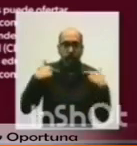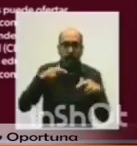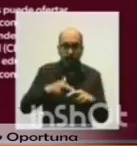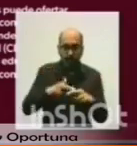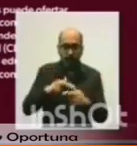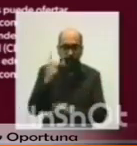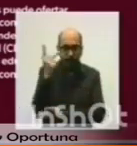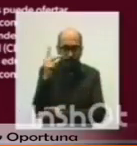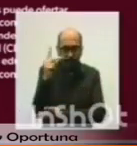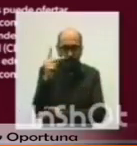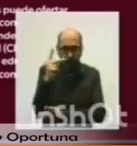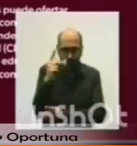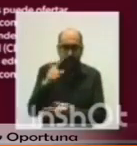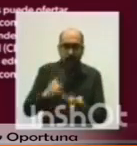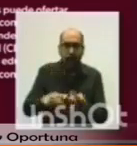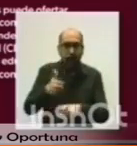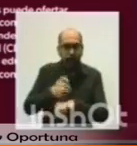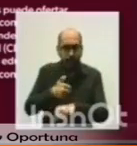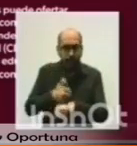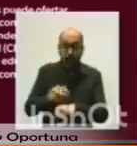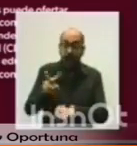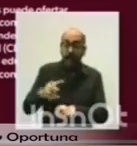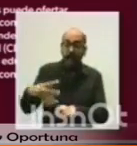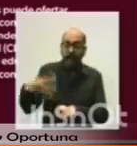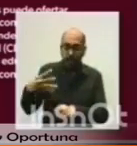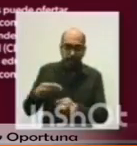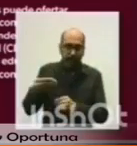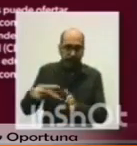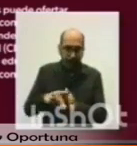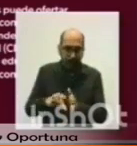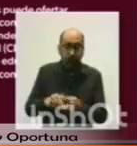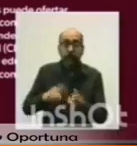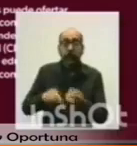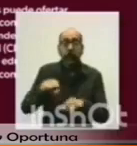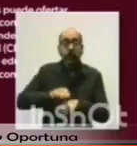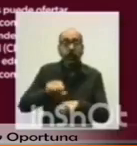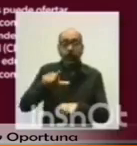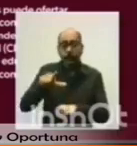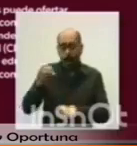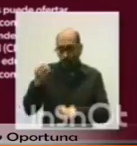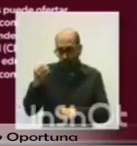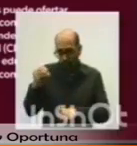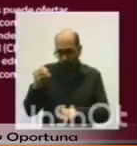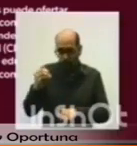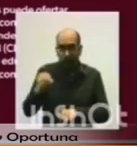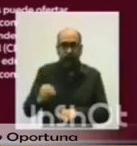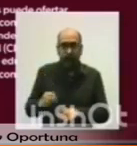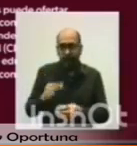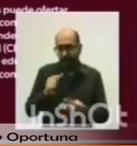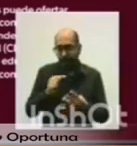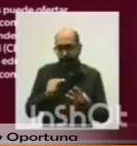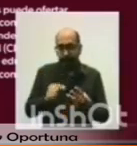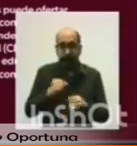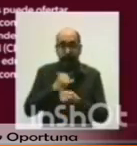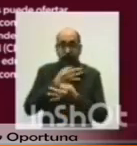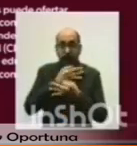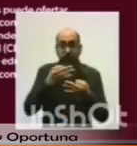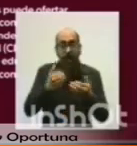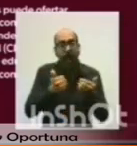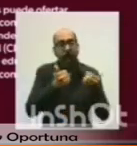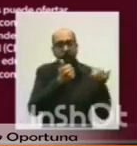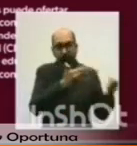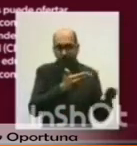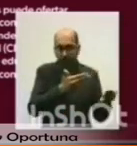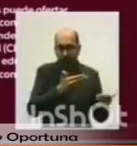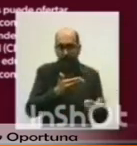egresados normalistas, primarias el viernes 14 de octubre, secundarias el 17 de octubre. Entonces, la información que se maneja allá afuera, que no